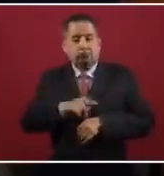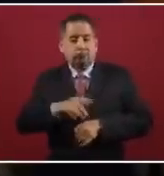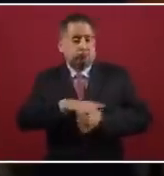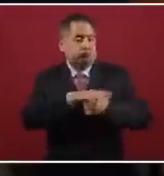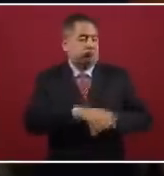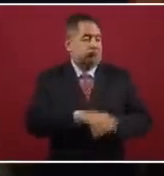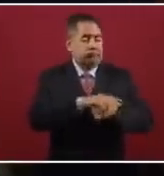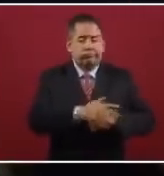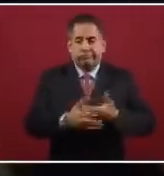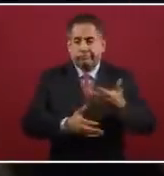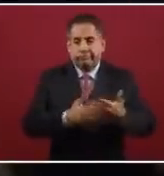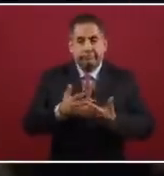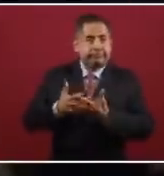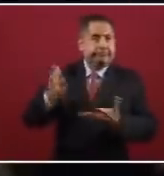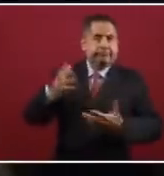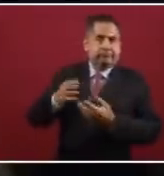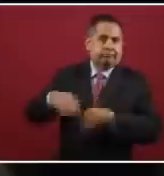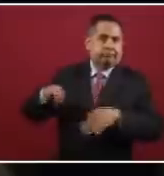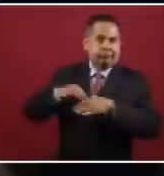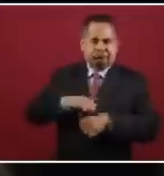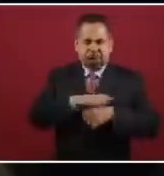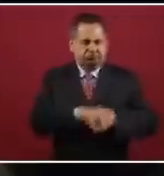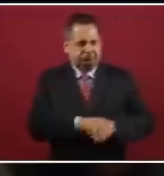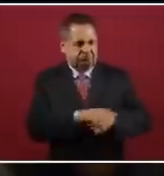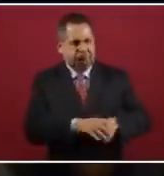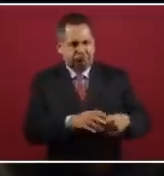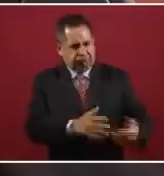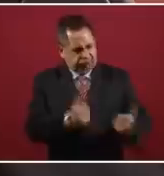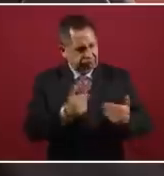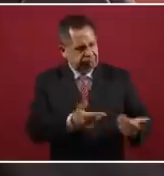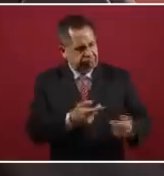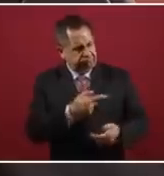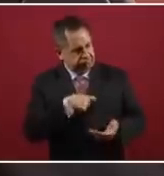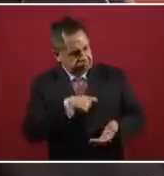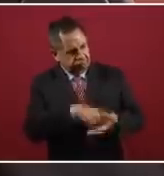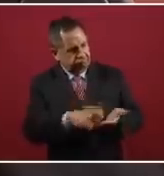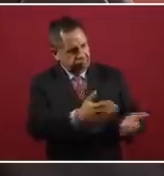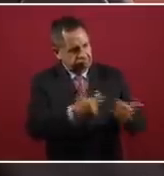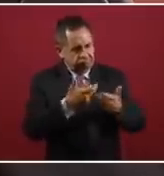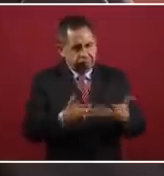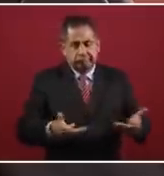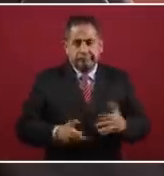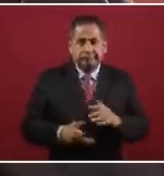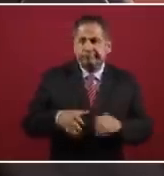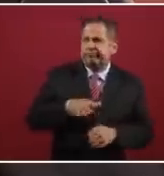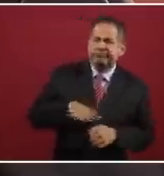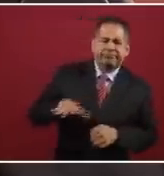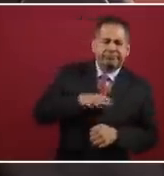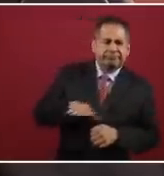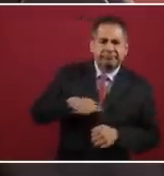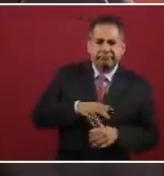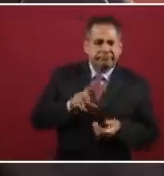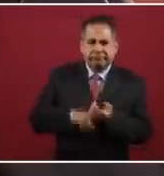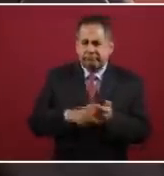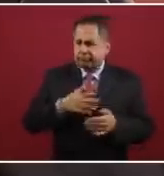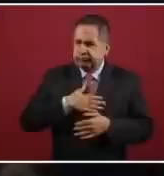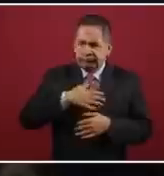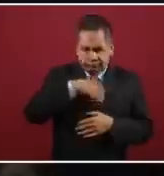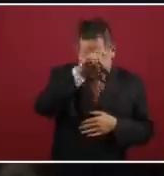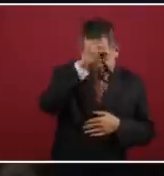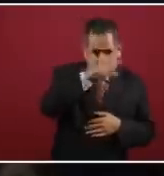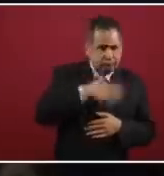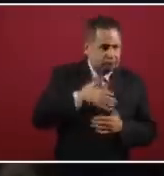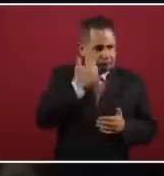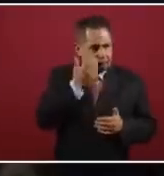grandes mineras, ¿no?, para que les vendan esas propiedades. Y pues obviamente ellos están en la mejor disposición